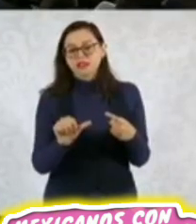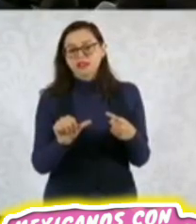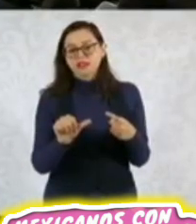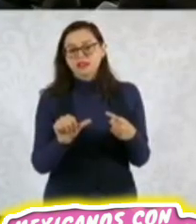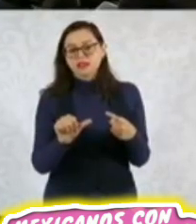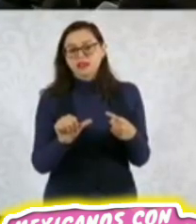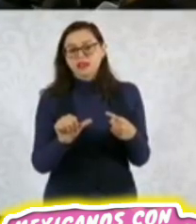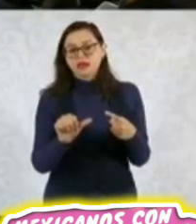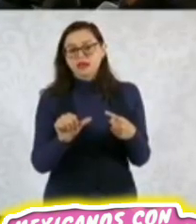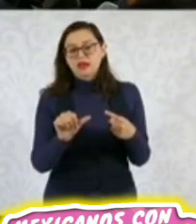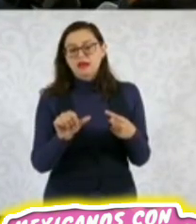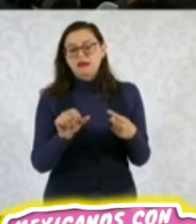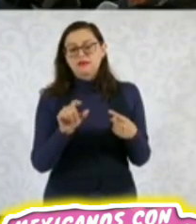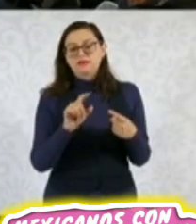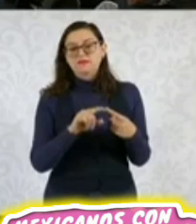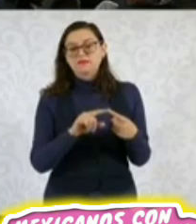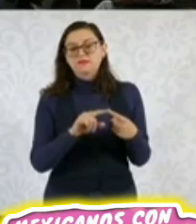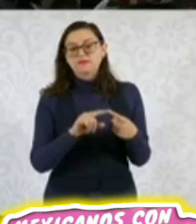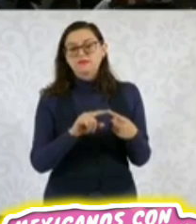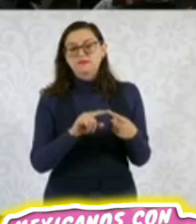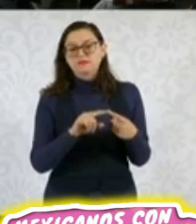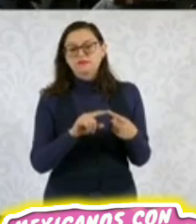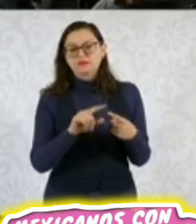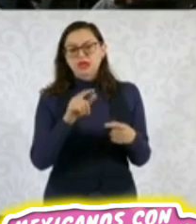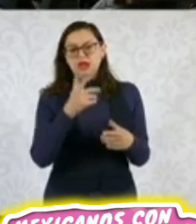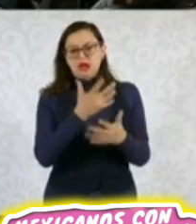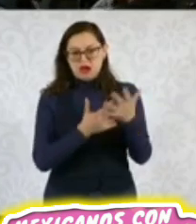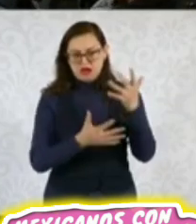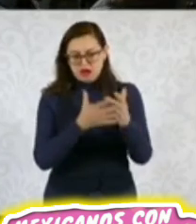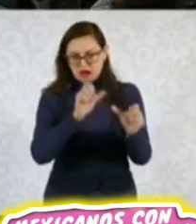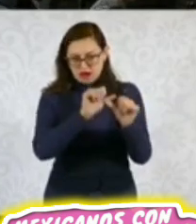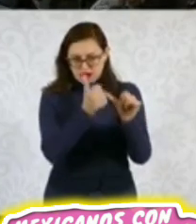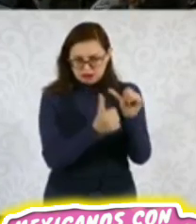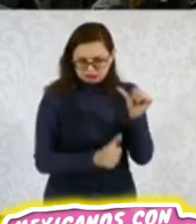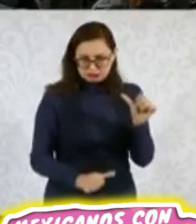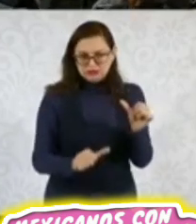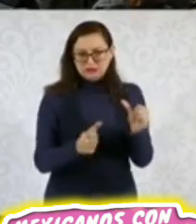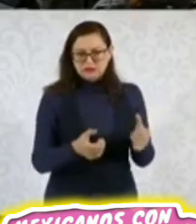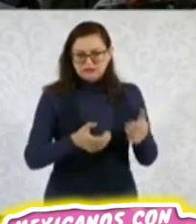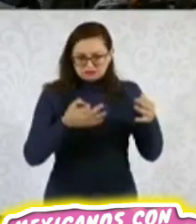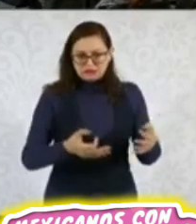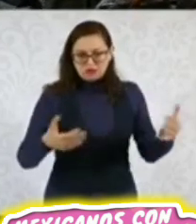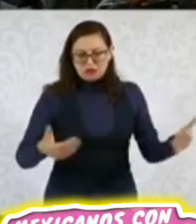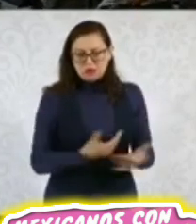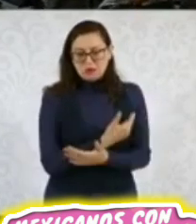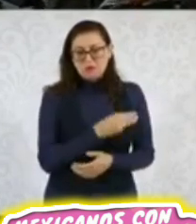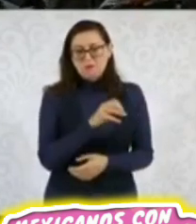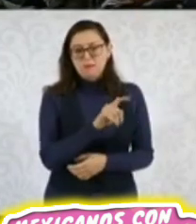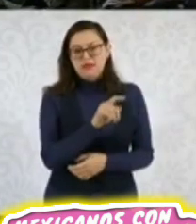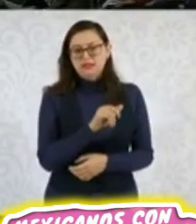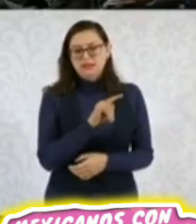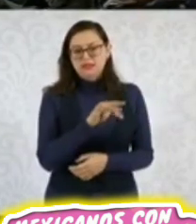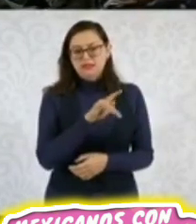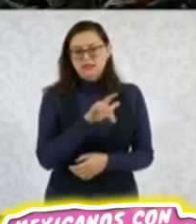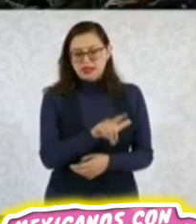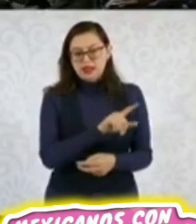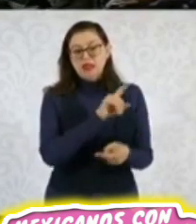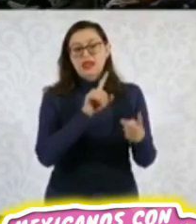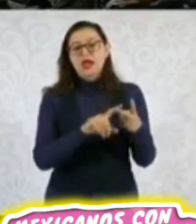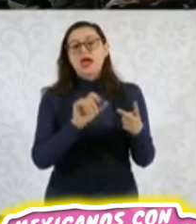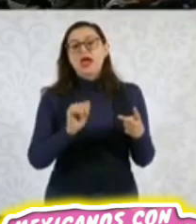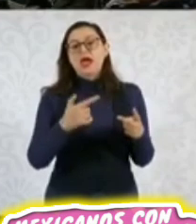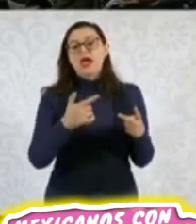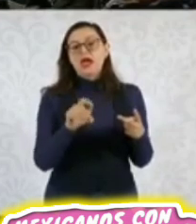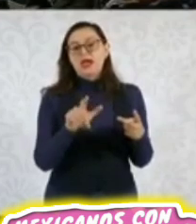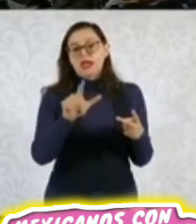Iadí Díaz González, que es una mujer ñañú y artesana originaria del Valle del Mezquital. Ángela Guerrero Alcántara,